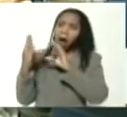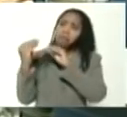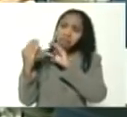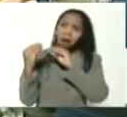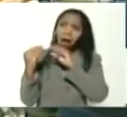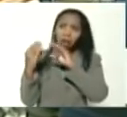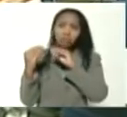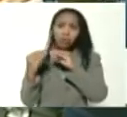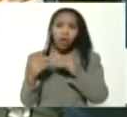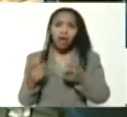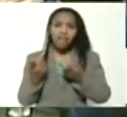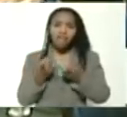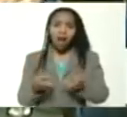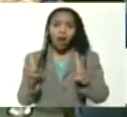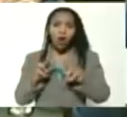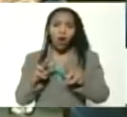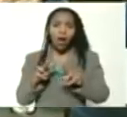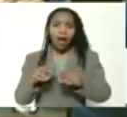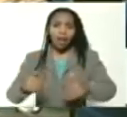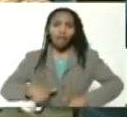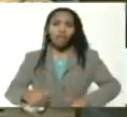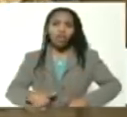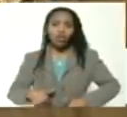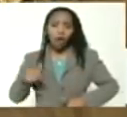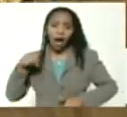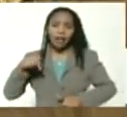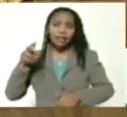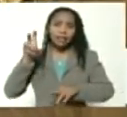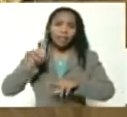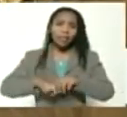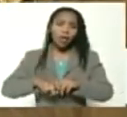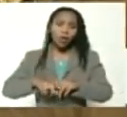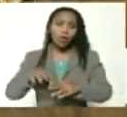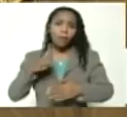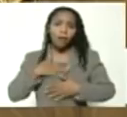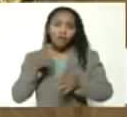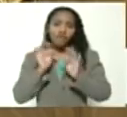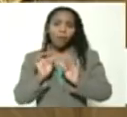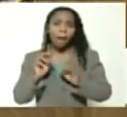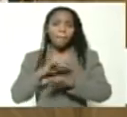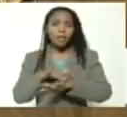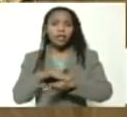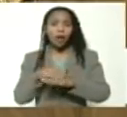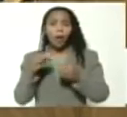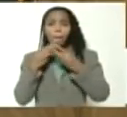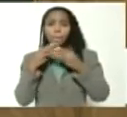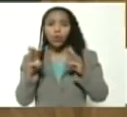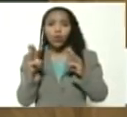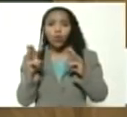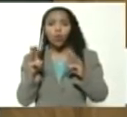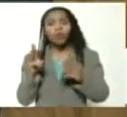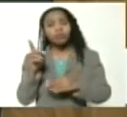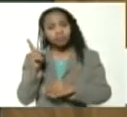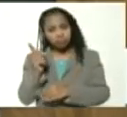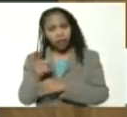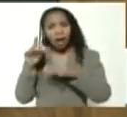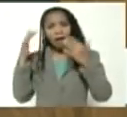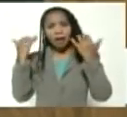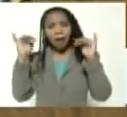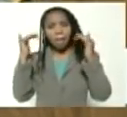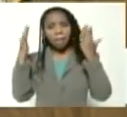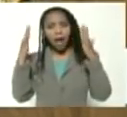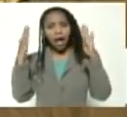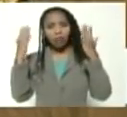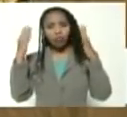el esfuerzo de estar acá sentado. De mi parte y del Ministerio Público merecen todo nuestro aplauso, porque